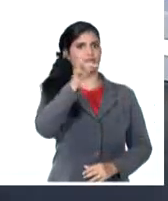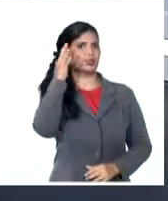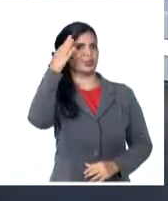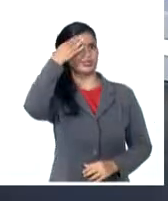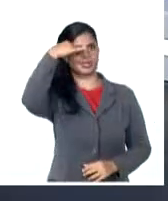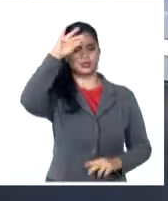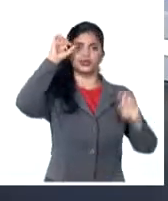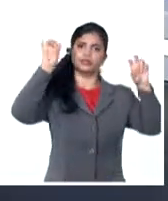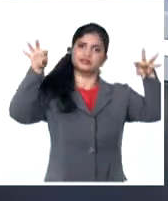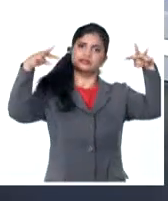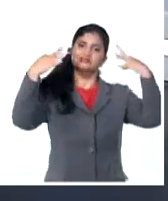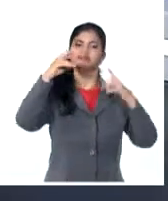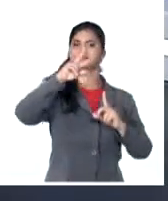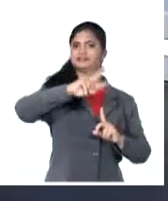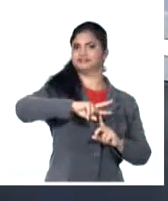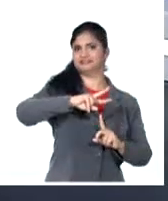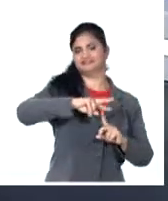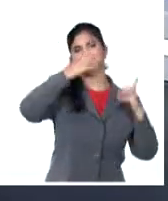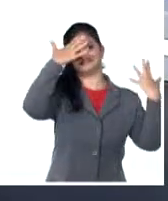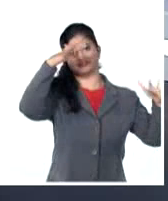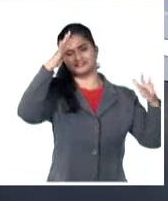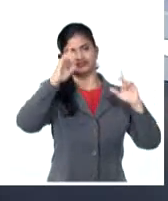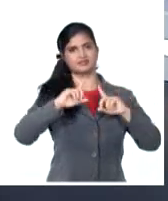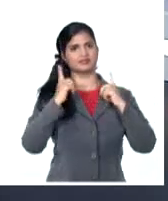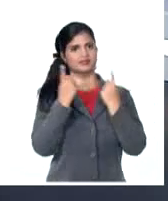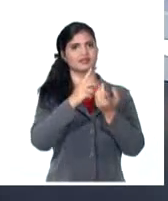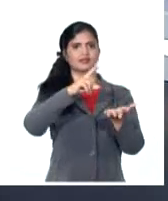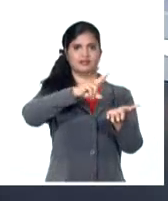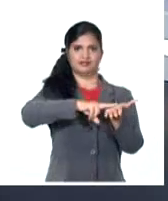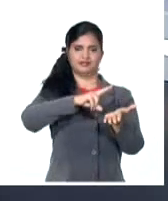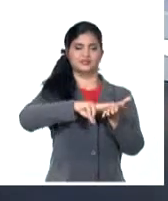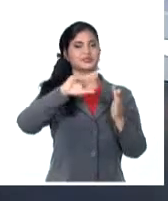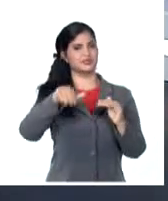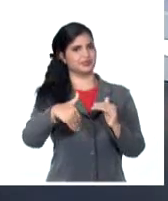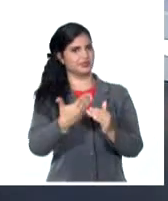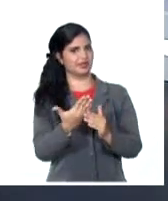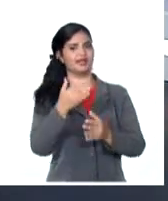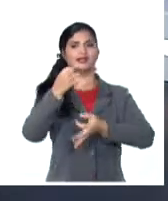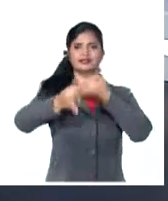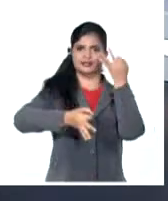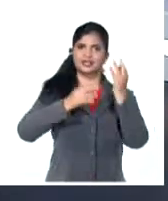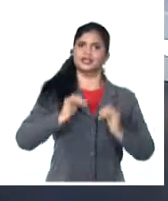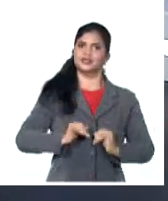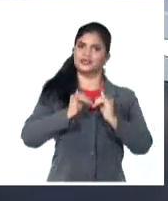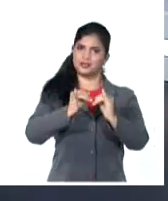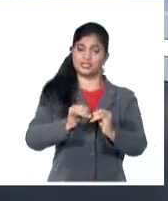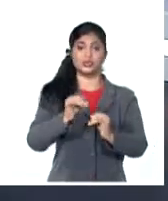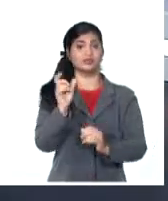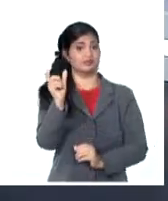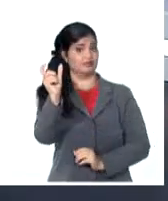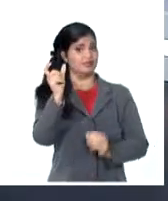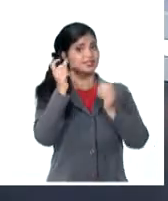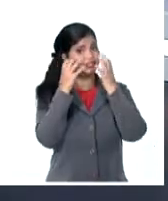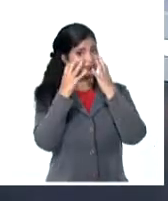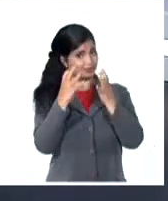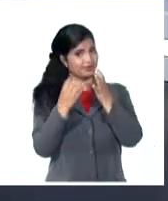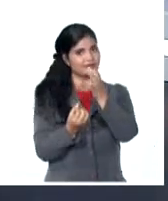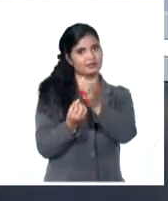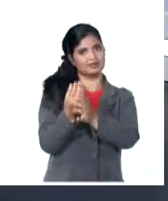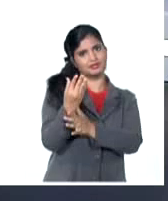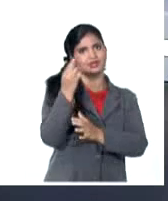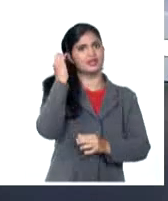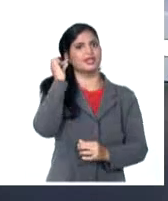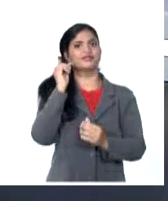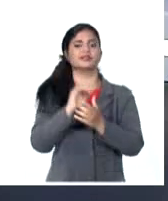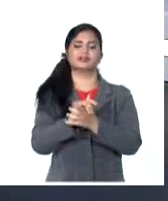Noticiero Estelar. Una felicitación para todas las federadas y en un día en que también traes información al respecto, ¿verdad? Así mismo, una fecha tan significativa,